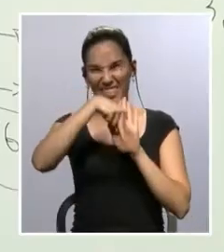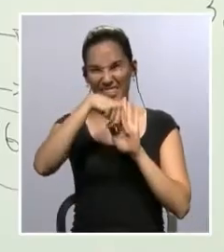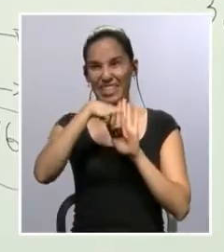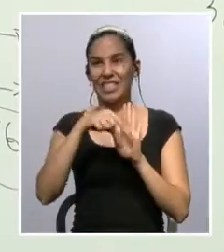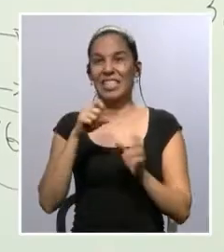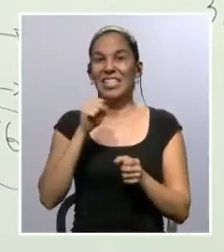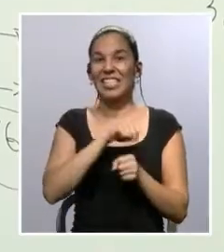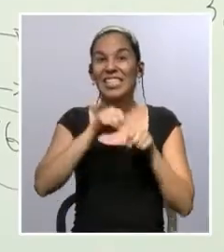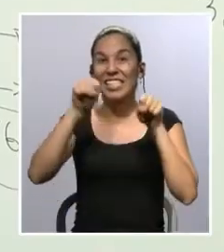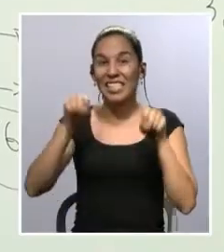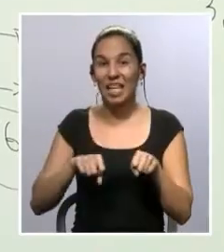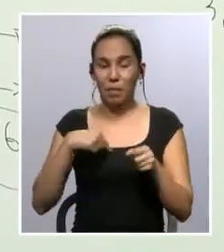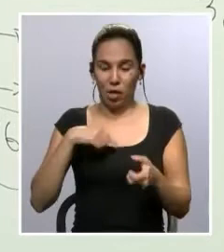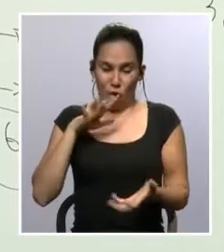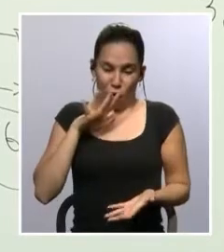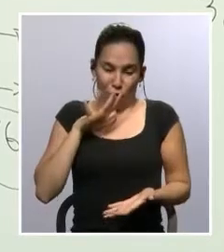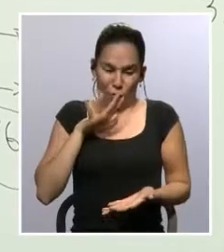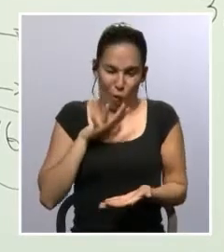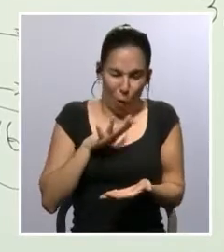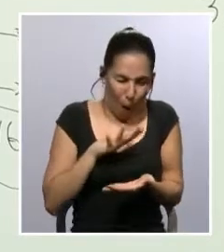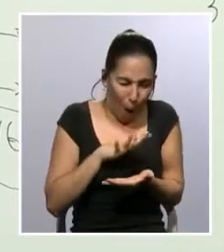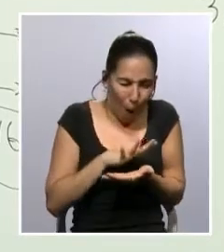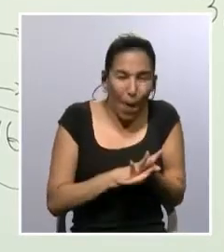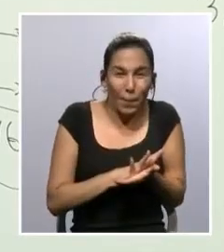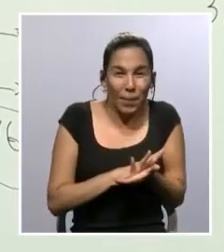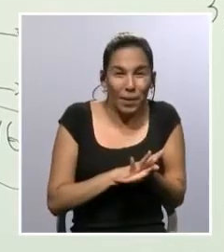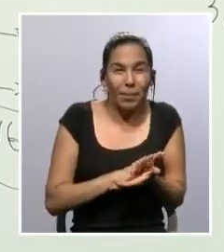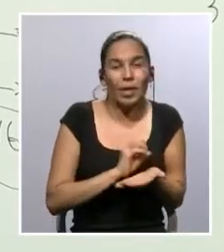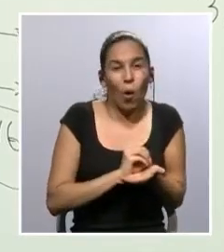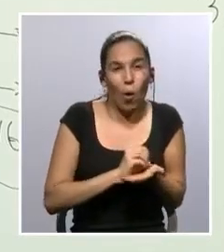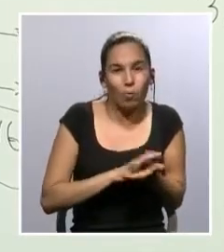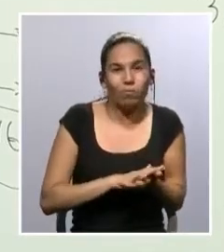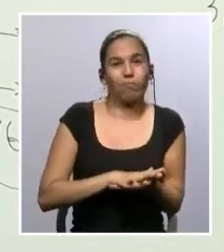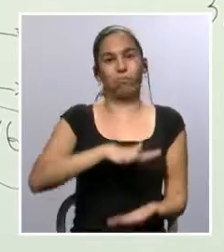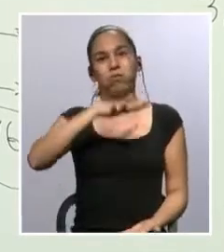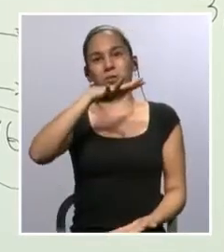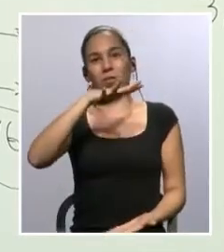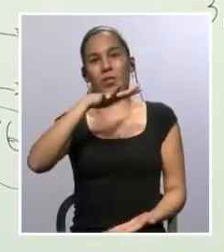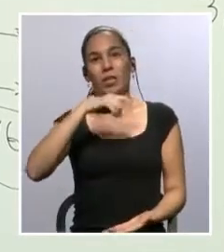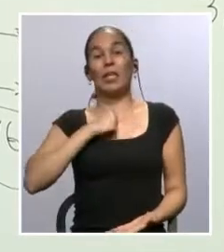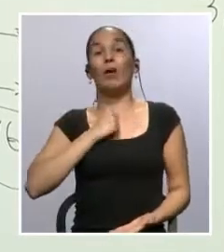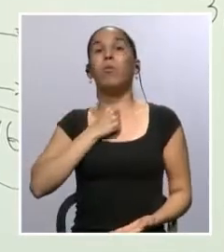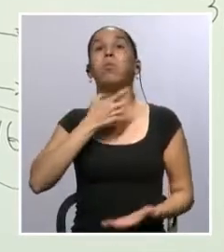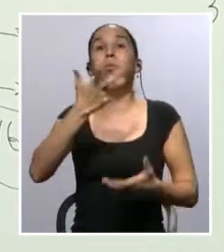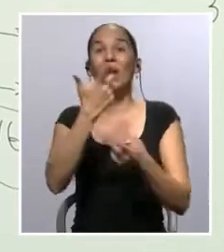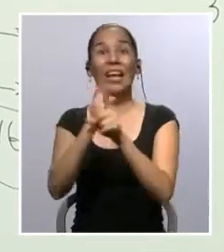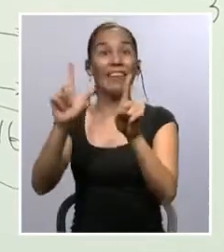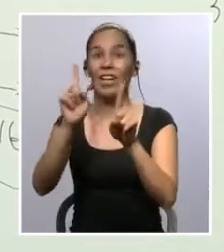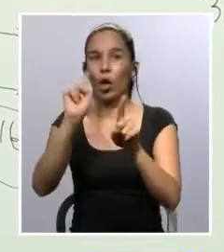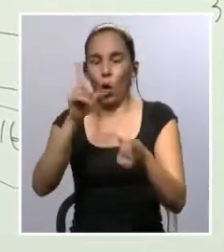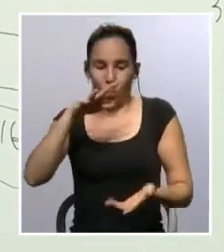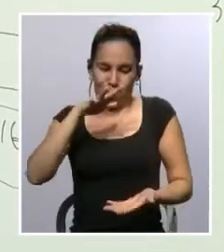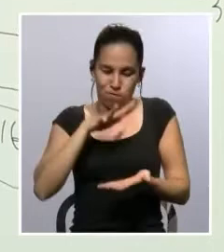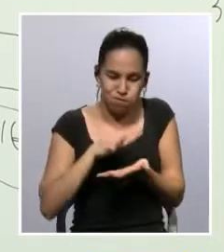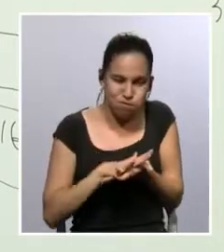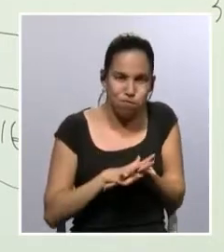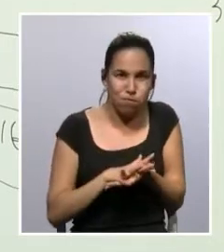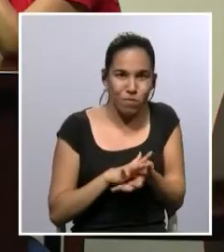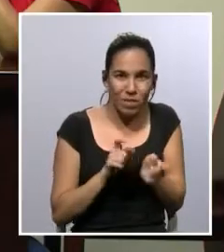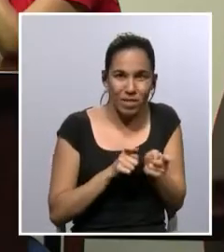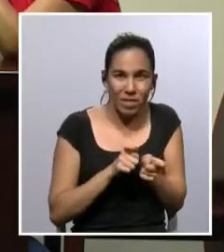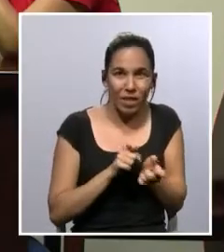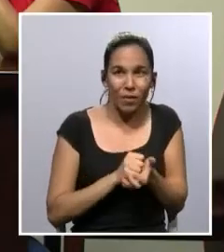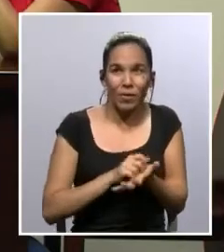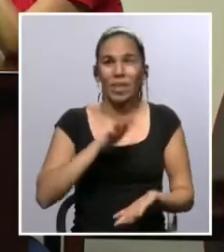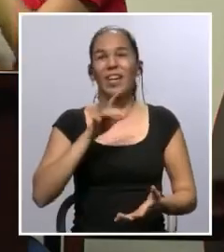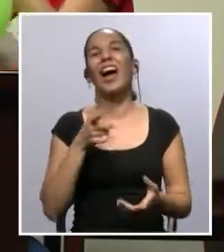permite comprimir el helio o expandir el helio sin liberarlo al aire. ¿Qué es lo que ocurriría cuando el Superman hablara